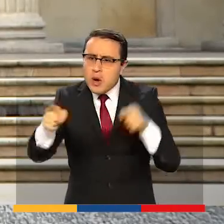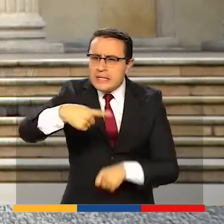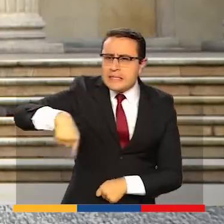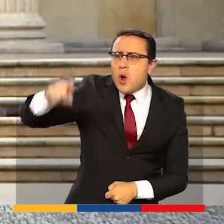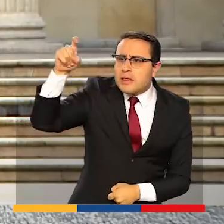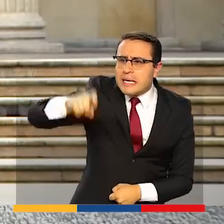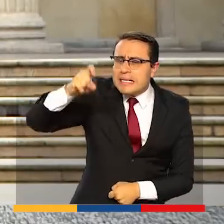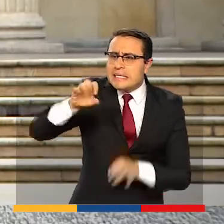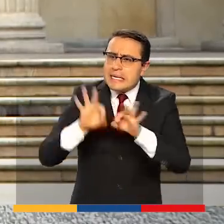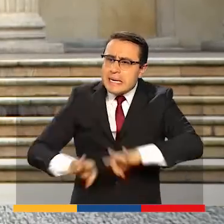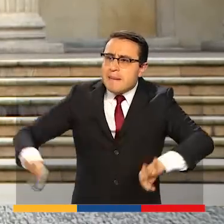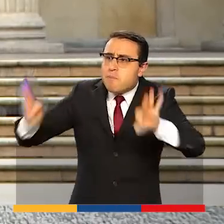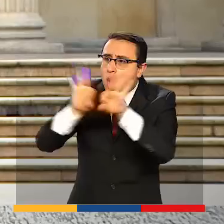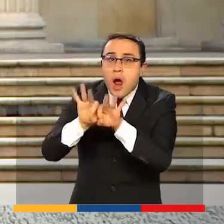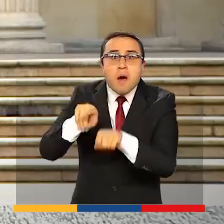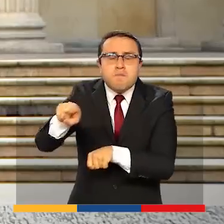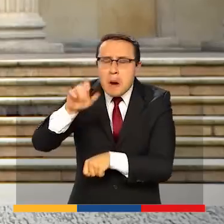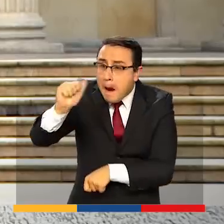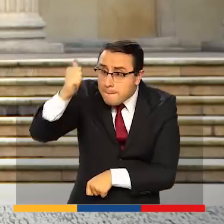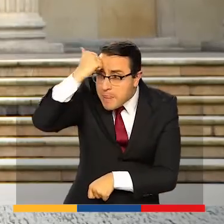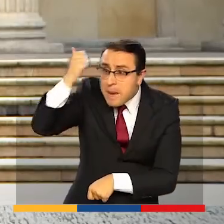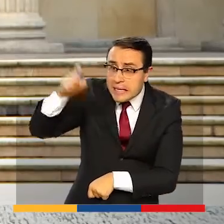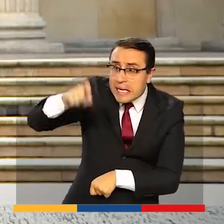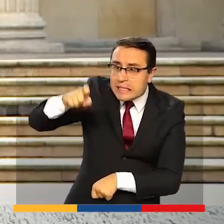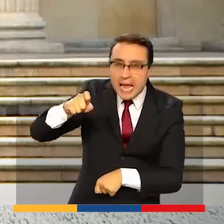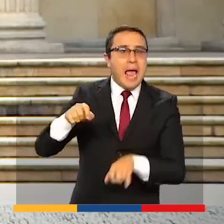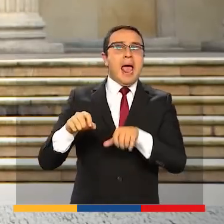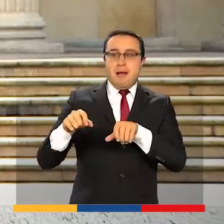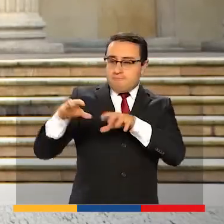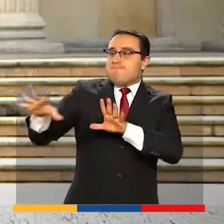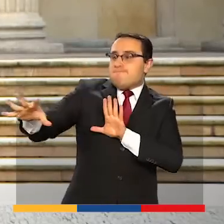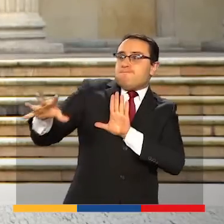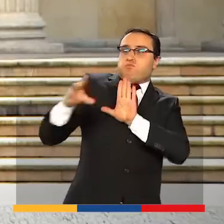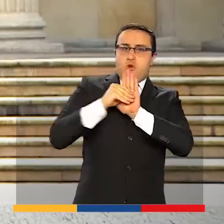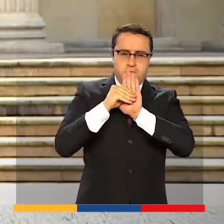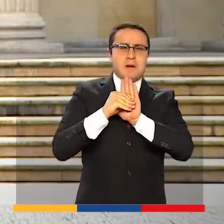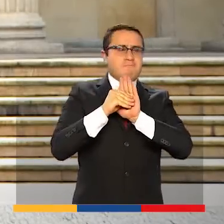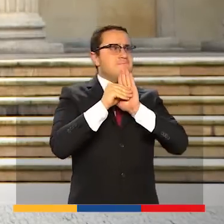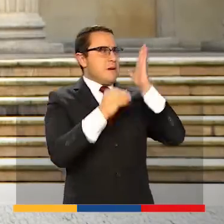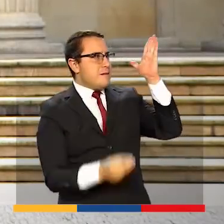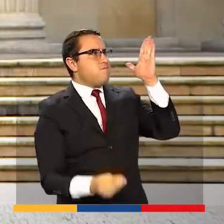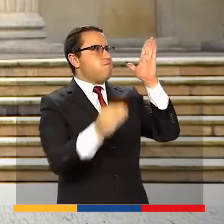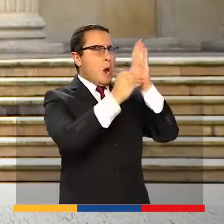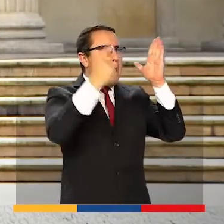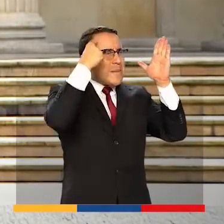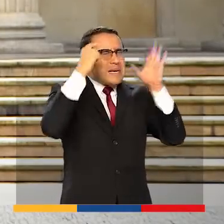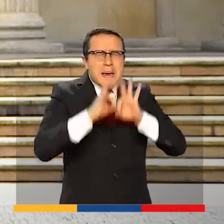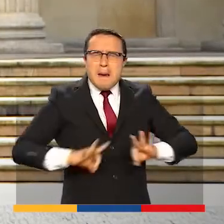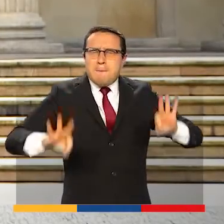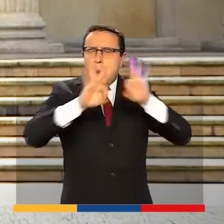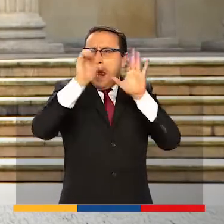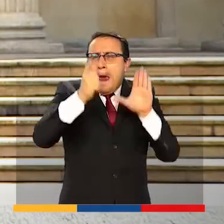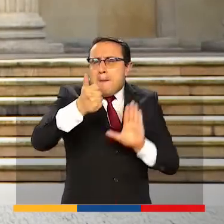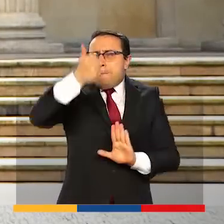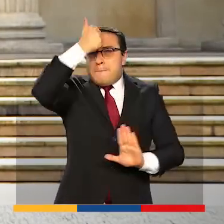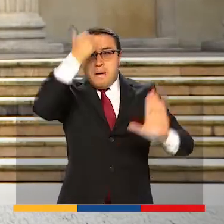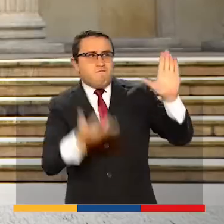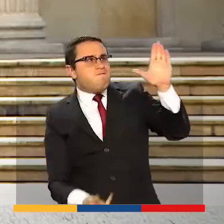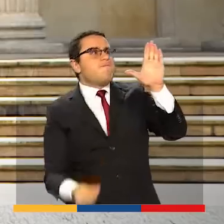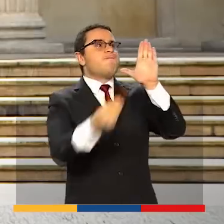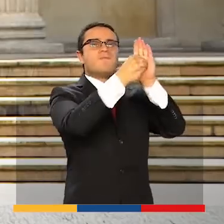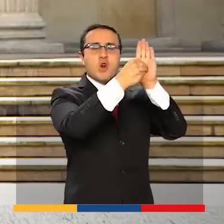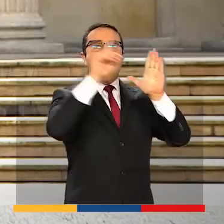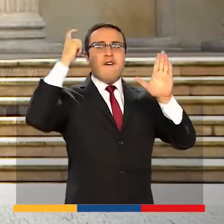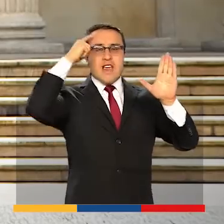la gente serán también las prioridades del gobierno nacional. Su norte y